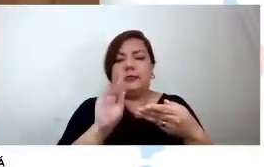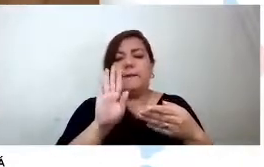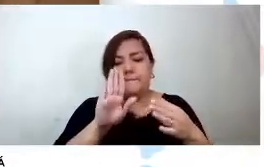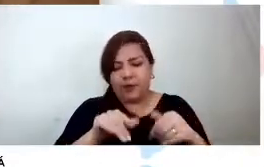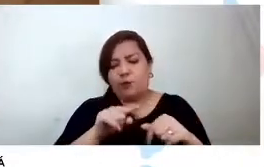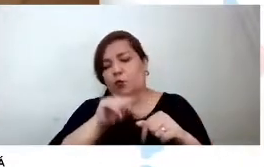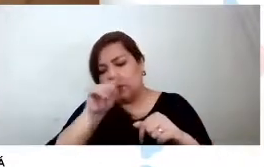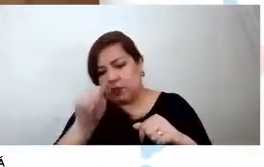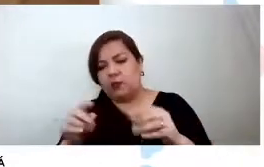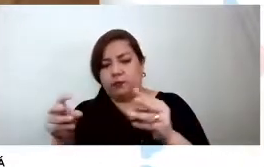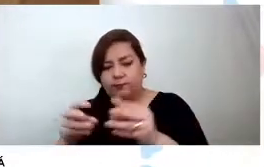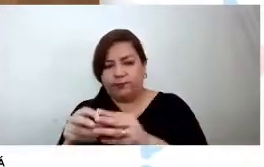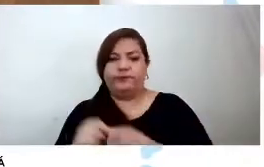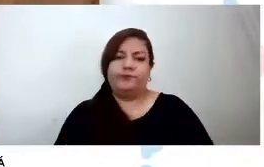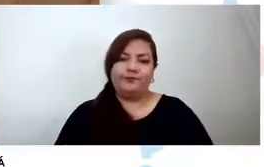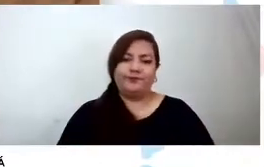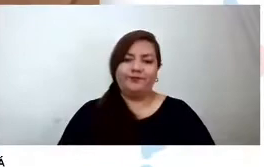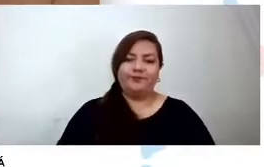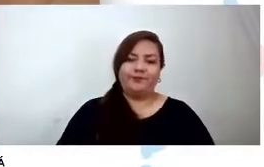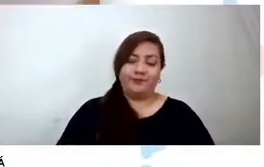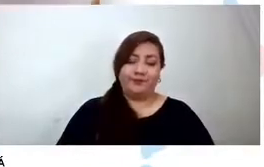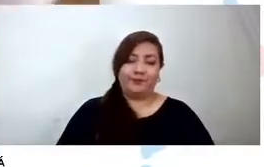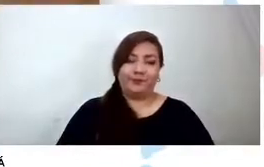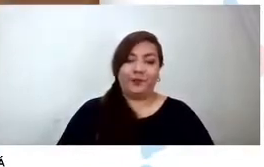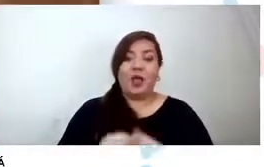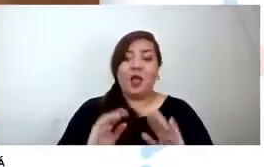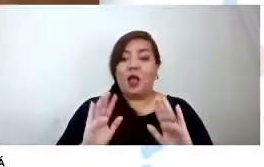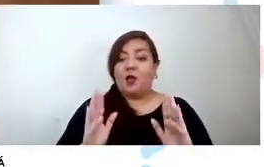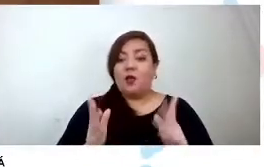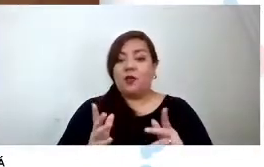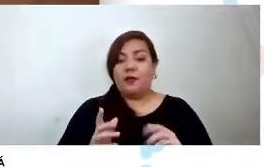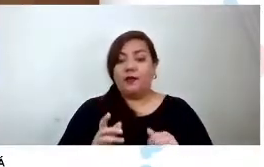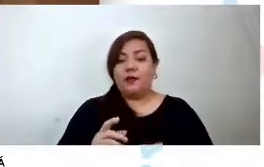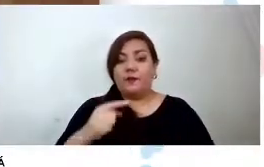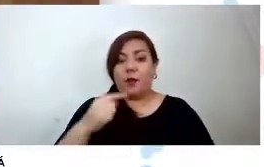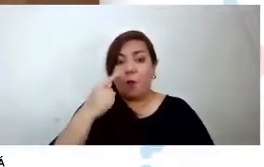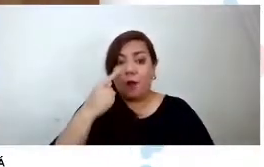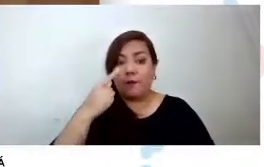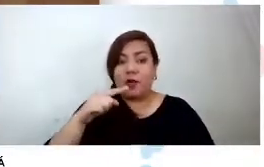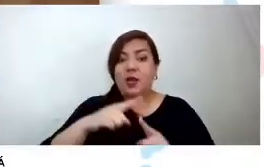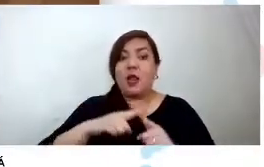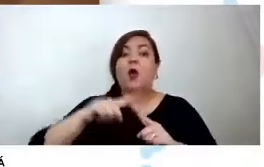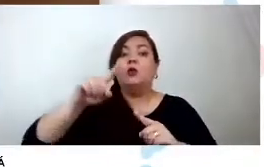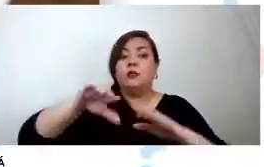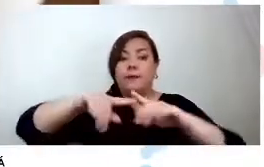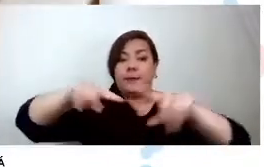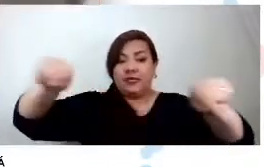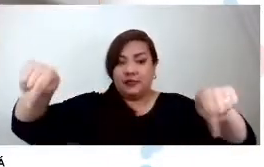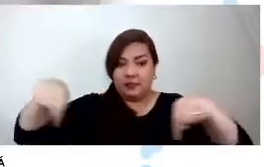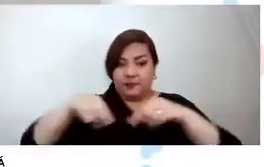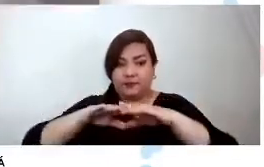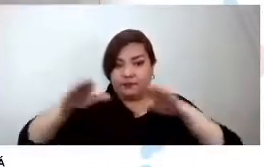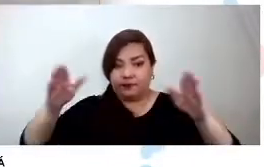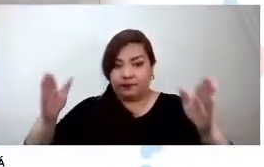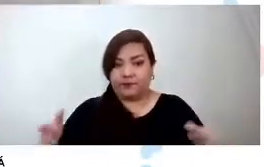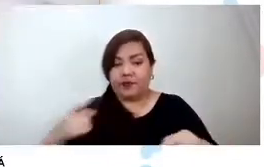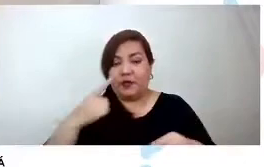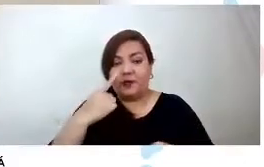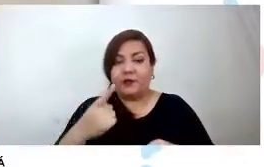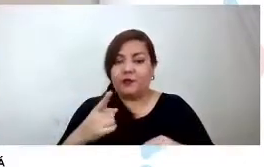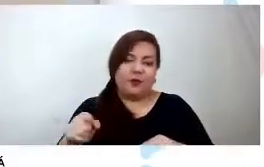vamos a pasar a la otra mesa para ver otros especímenes ahora. Oye, estos son muy